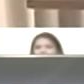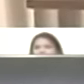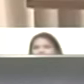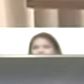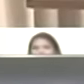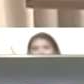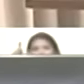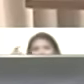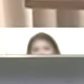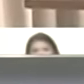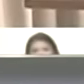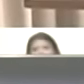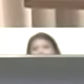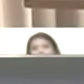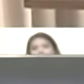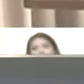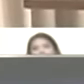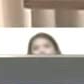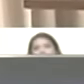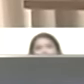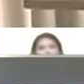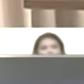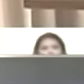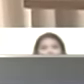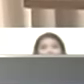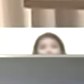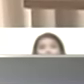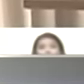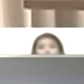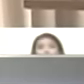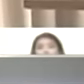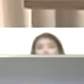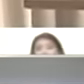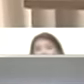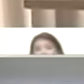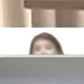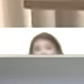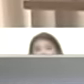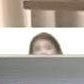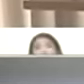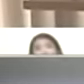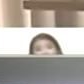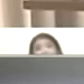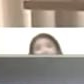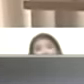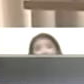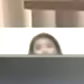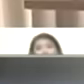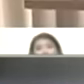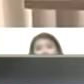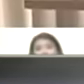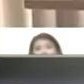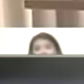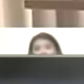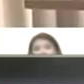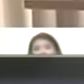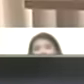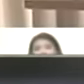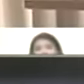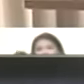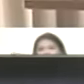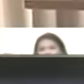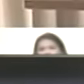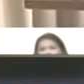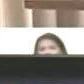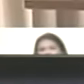en el estado Guárico, una explosión y posterior incendio de grandes dimensiones. De hecho, todavía están ardiendo el transformador, un transformador de